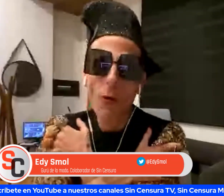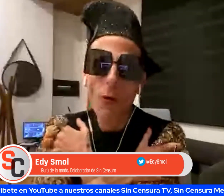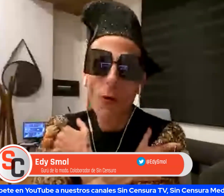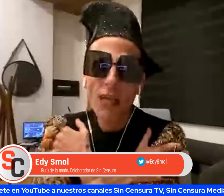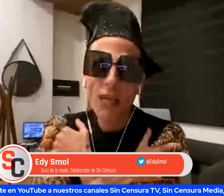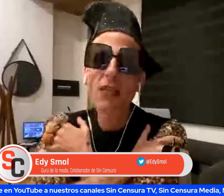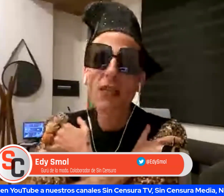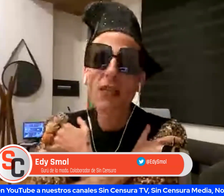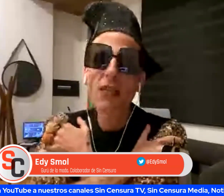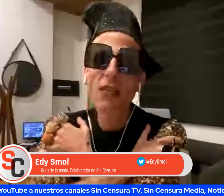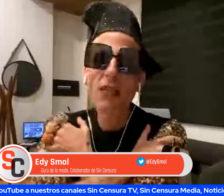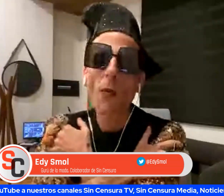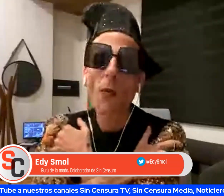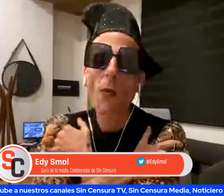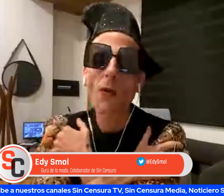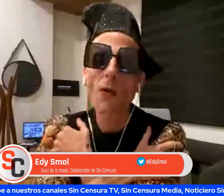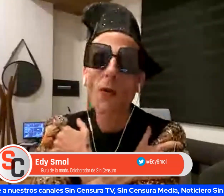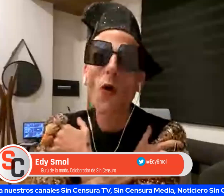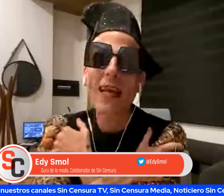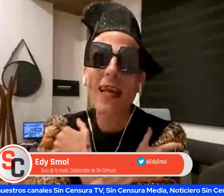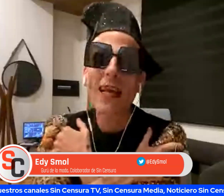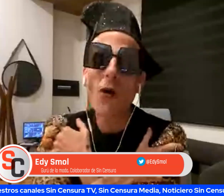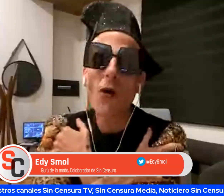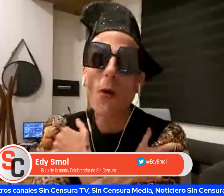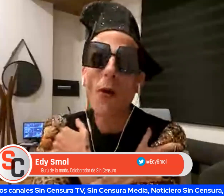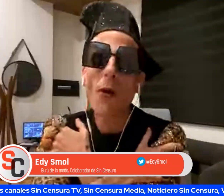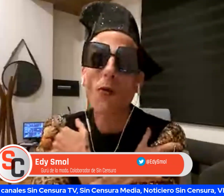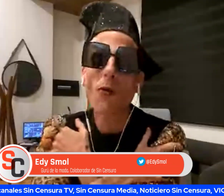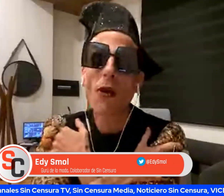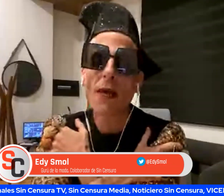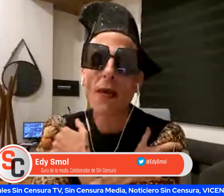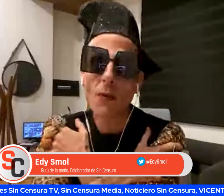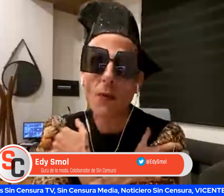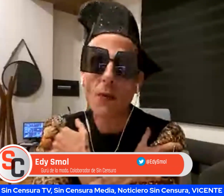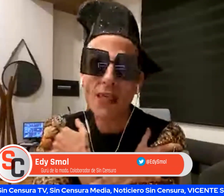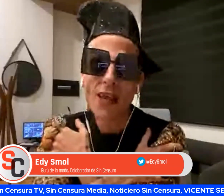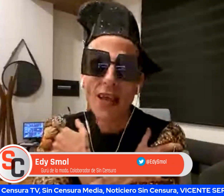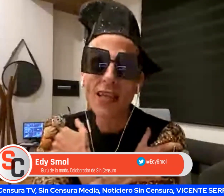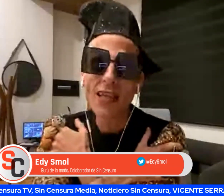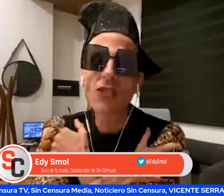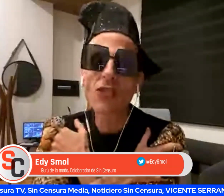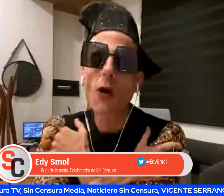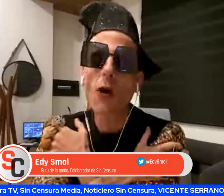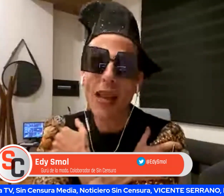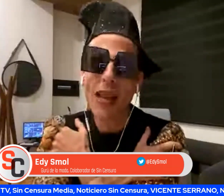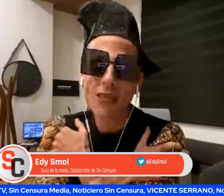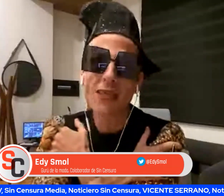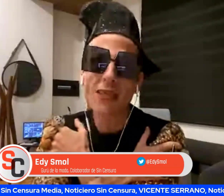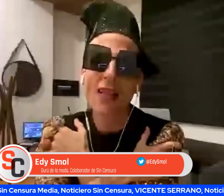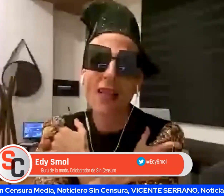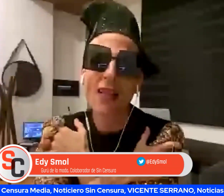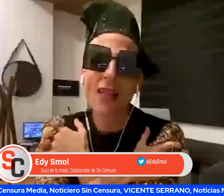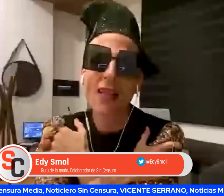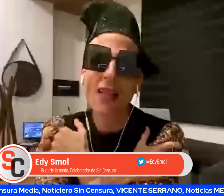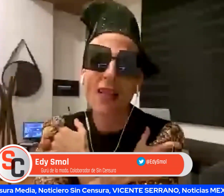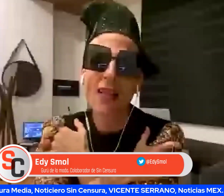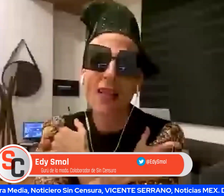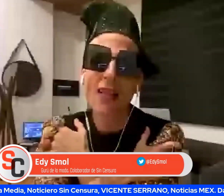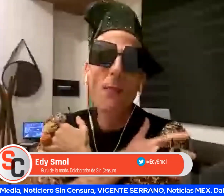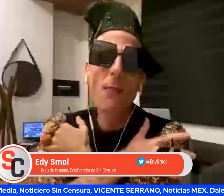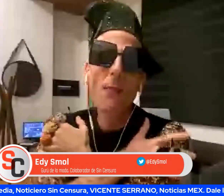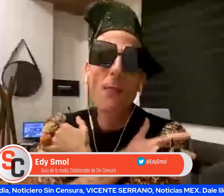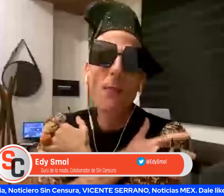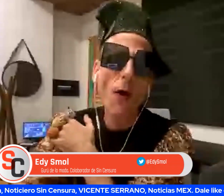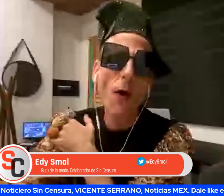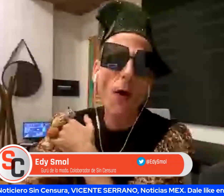alcemos la voz y nos defendamos como lo que somos, un colectivo que no puede con una bola de bribones, que son 5 pelados que están tratando de robarnos todo.